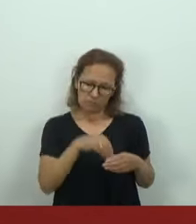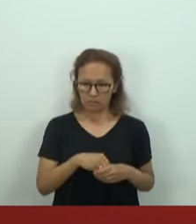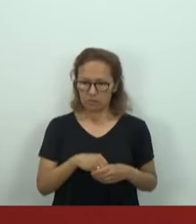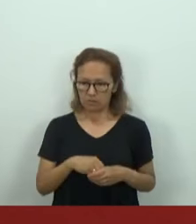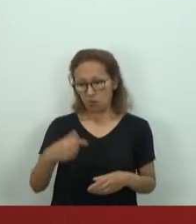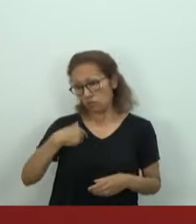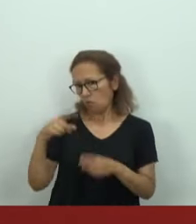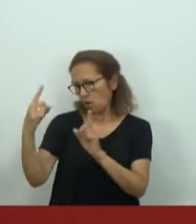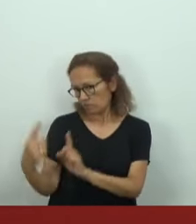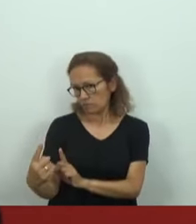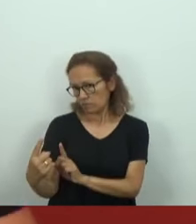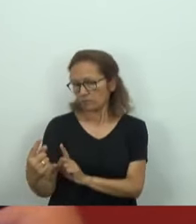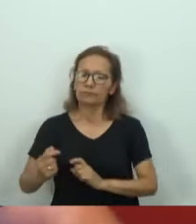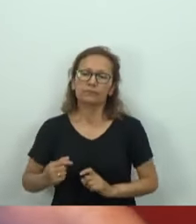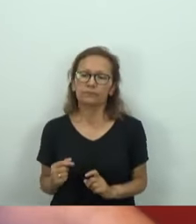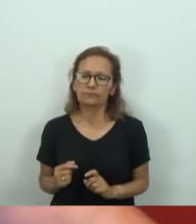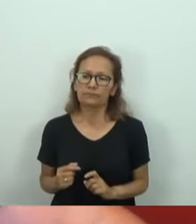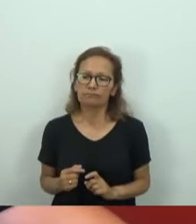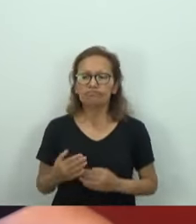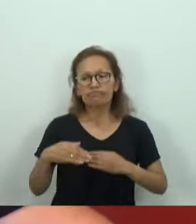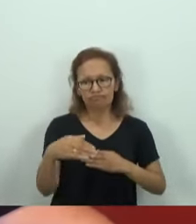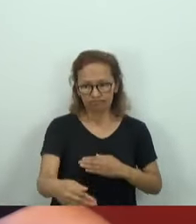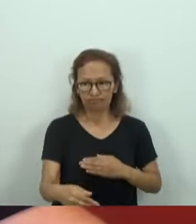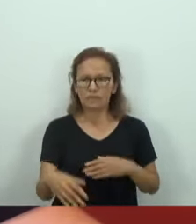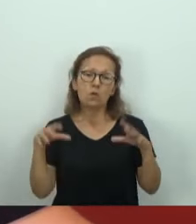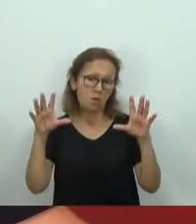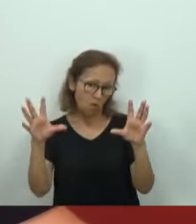que ahora con el tiempo he aprendido, pero